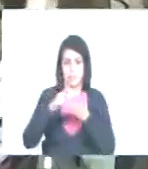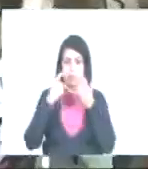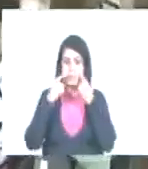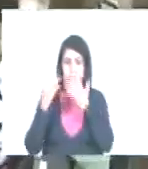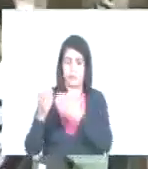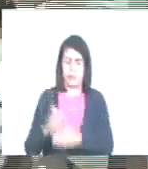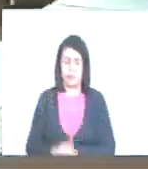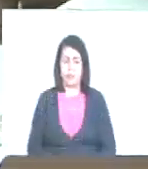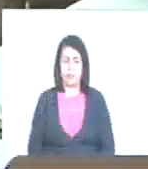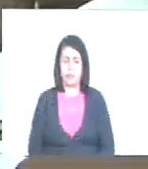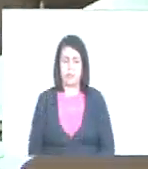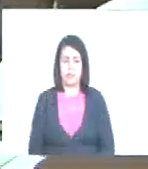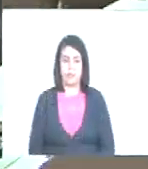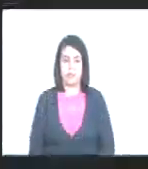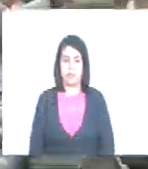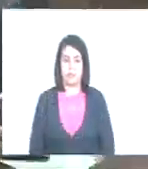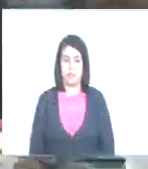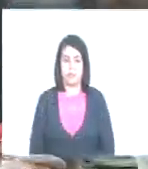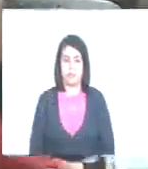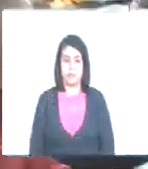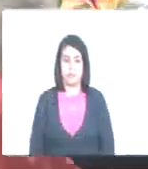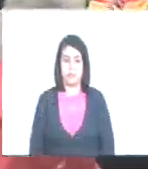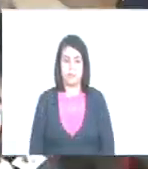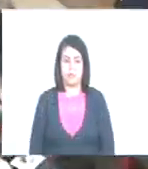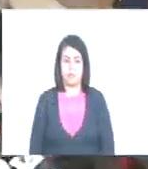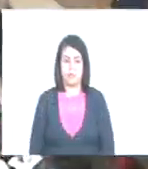Solicita a la tribuna de oradores, se le concede.